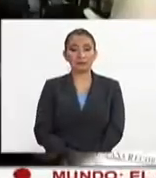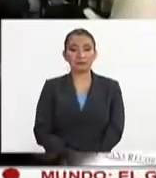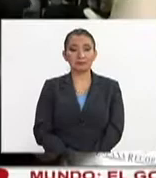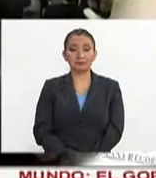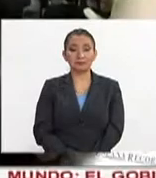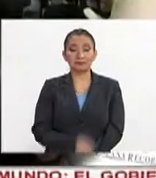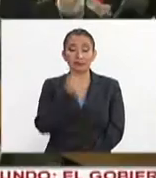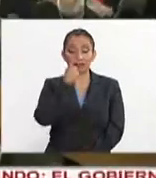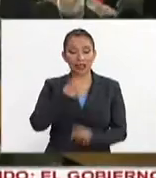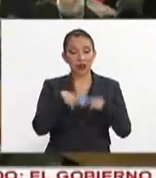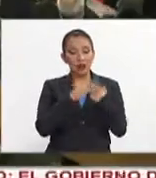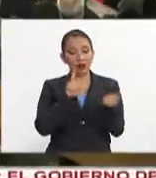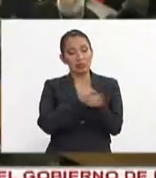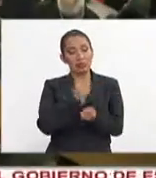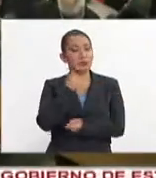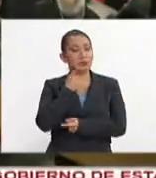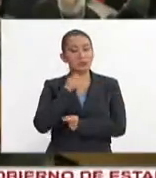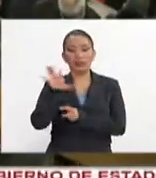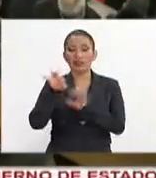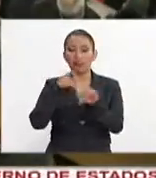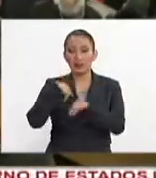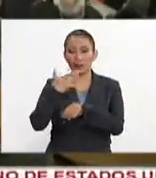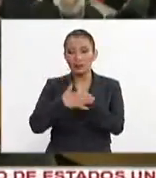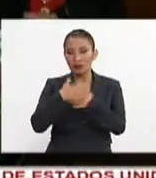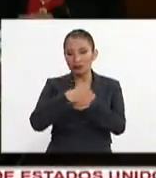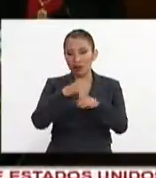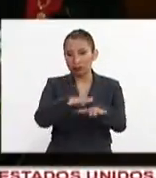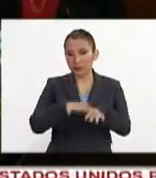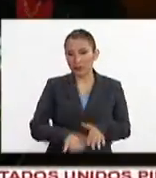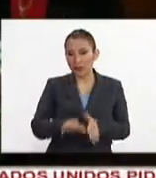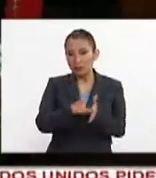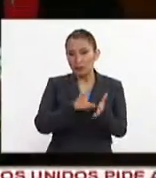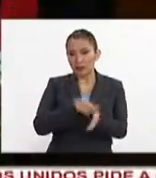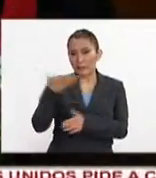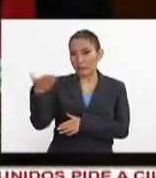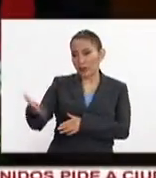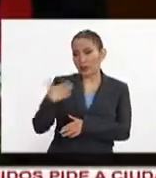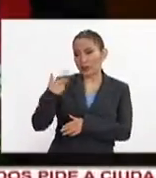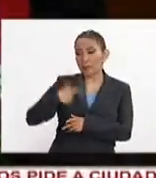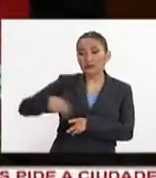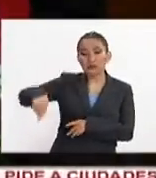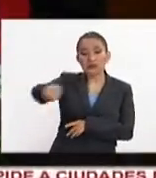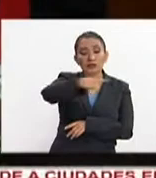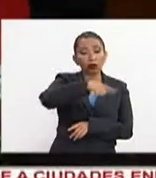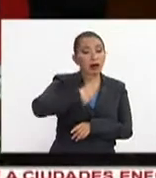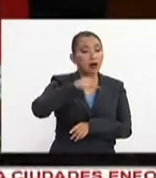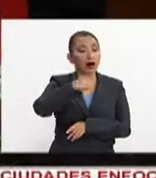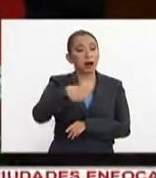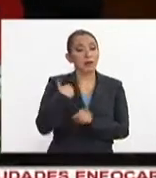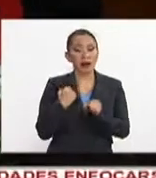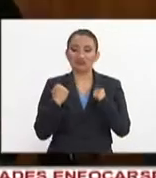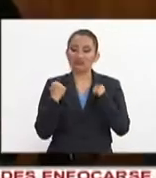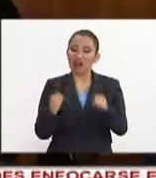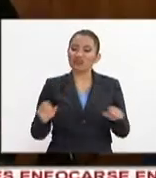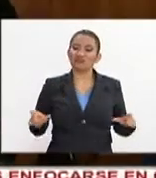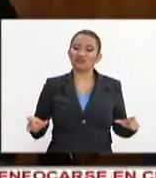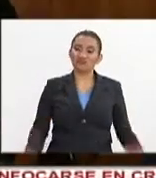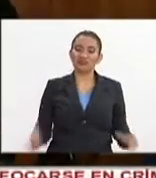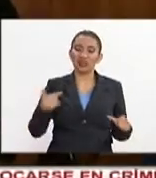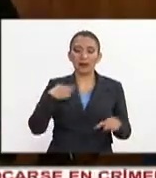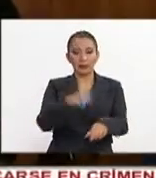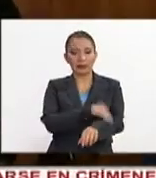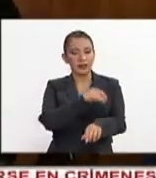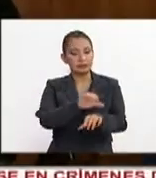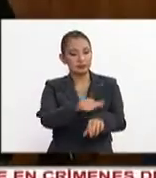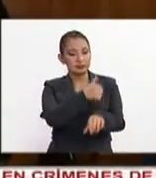Se lo dijo en un encuentro con los diputados electos para la Asamblea Nacional Constituyente. Ahí Maduro pidió a los asambleístas que formen una poderosa comisión de